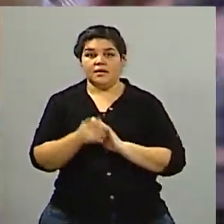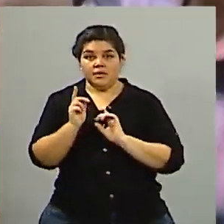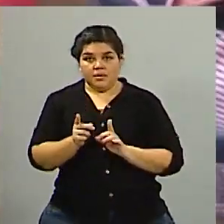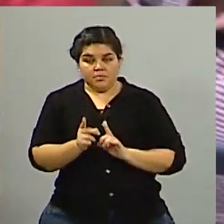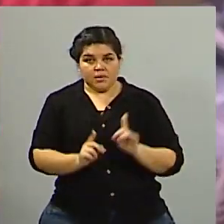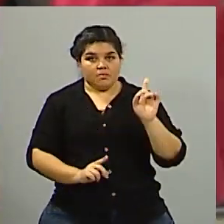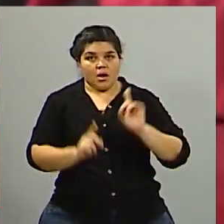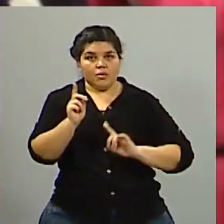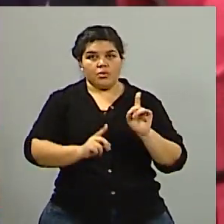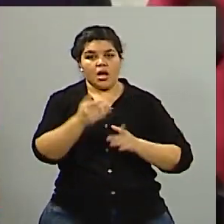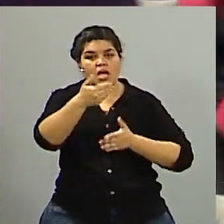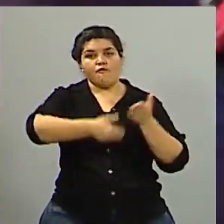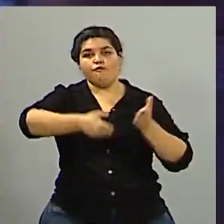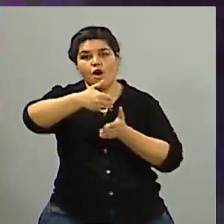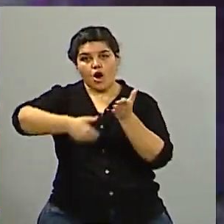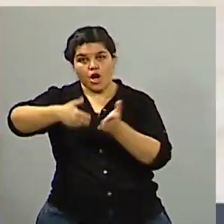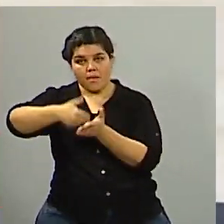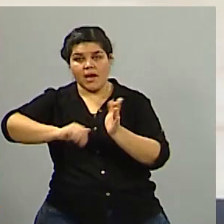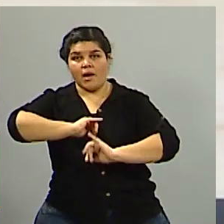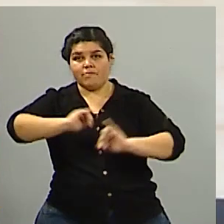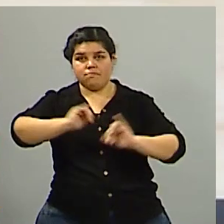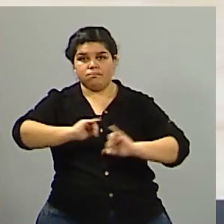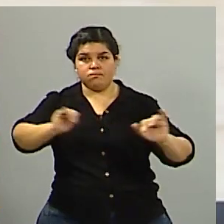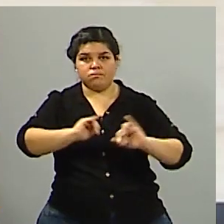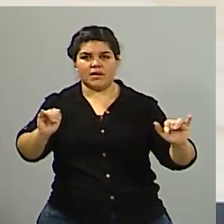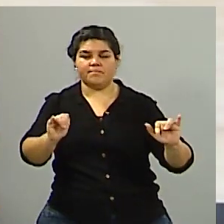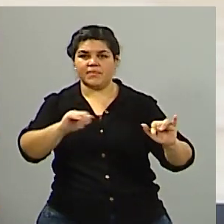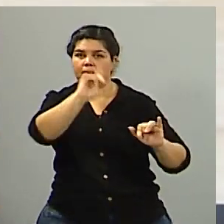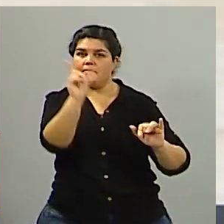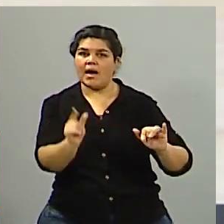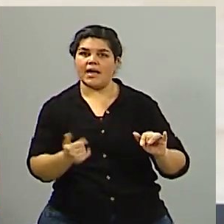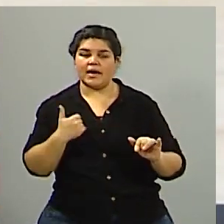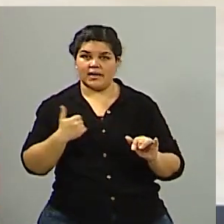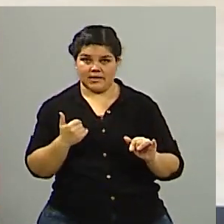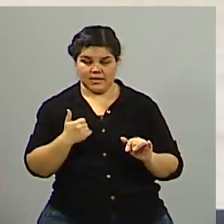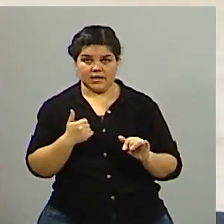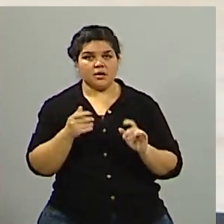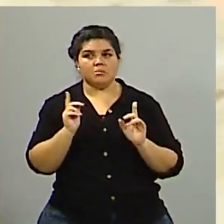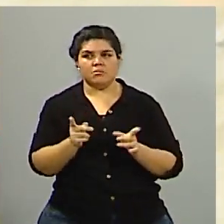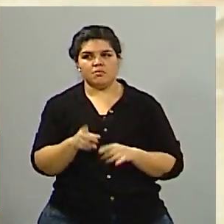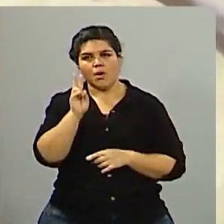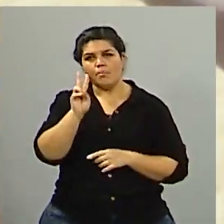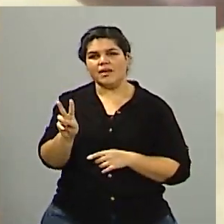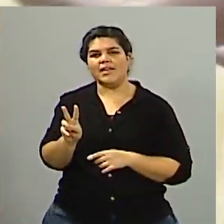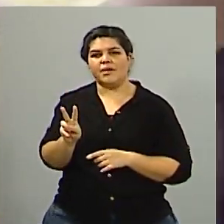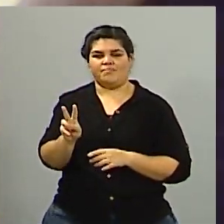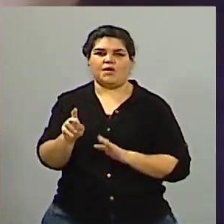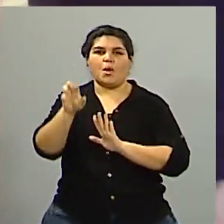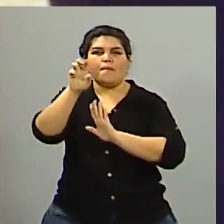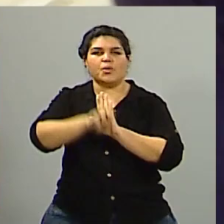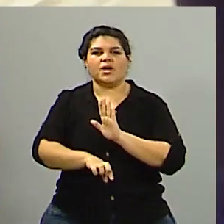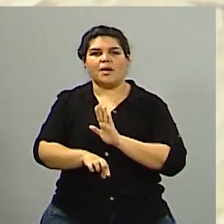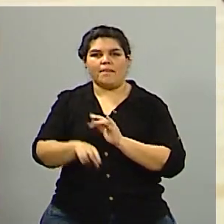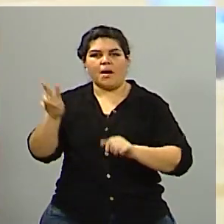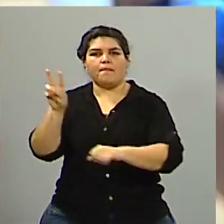en este caso específicamente en nuestro país, estaba mirando el programa Proteger, que es un programa